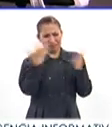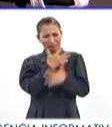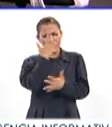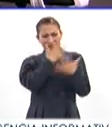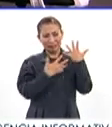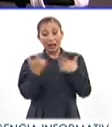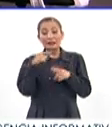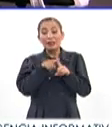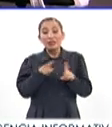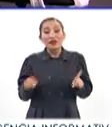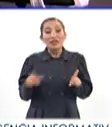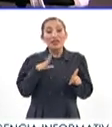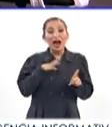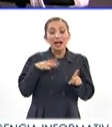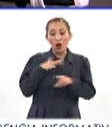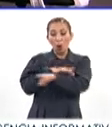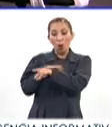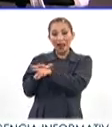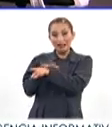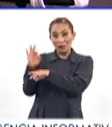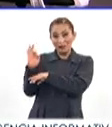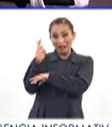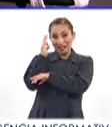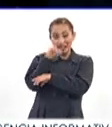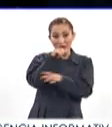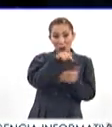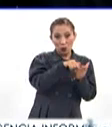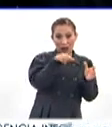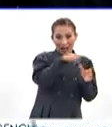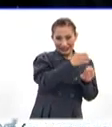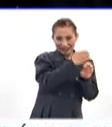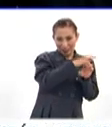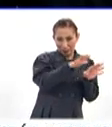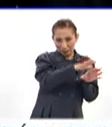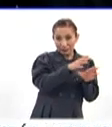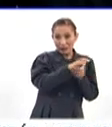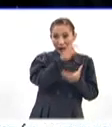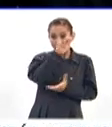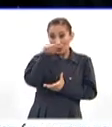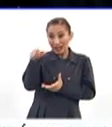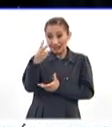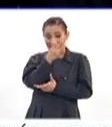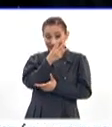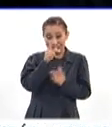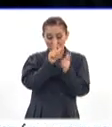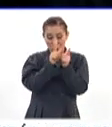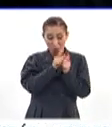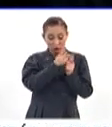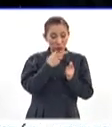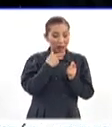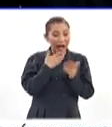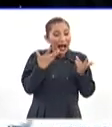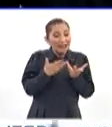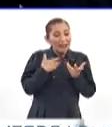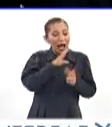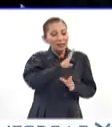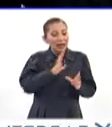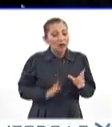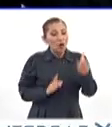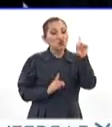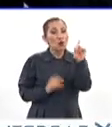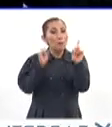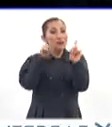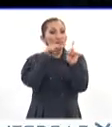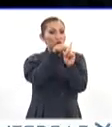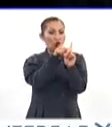por ejemplo, de la diferencia que hubo en la coalición a nivel federal y a nivel local. Por lo regular, estos tres partidos venían realizando una candidatura en